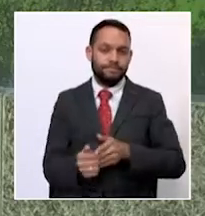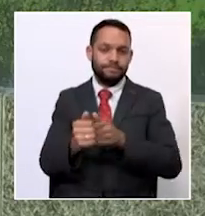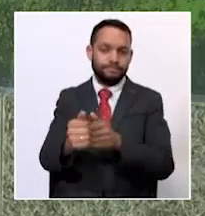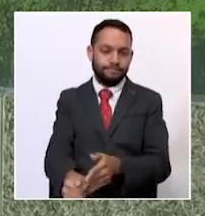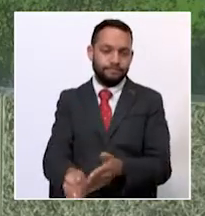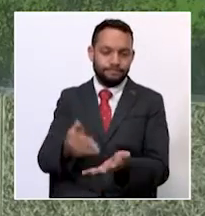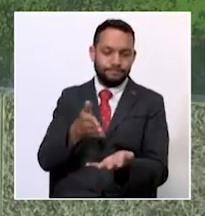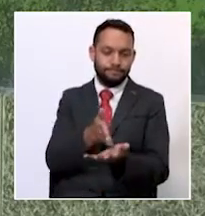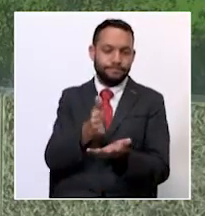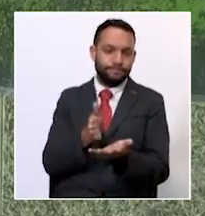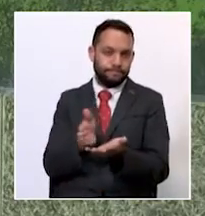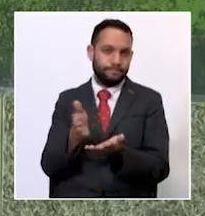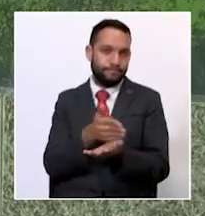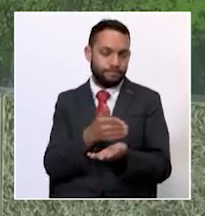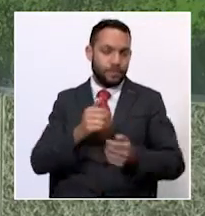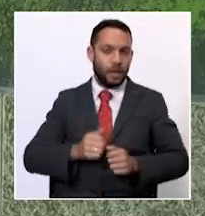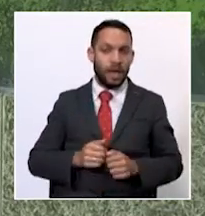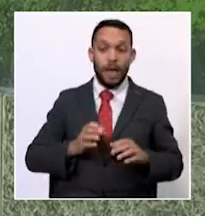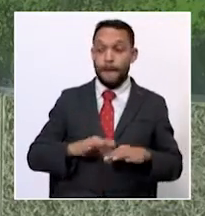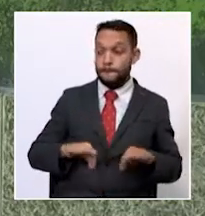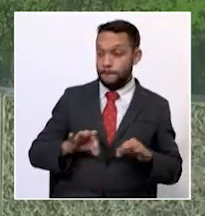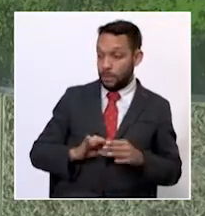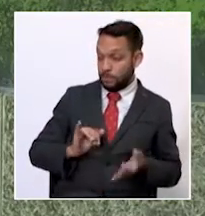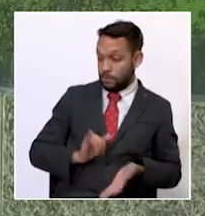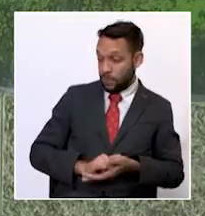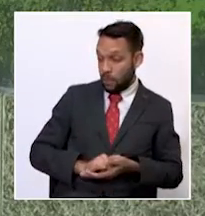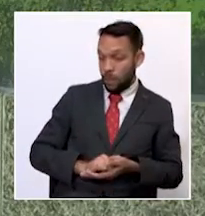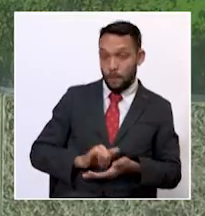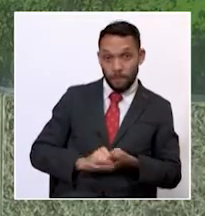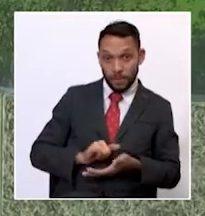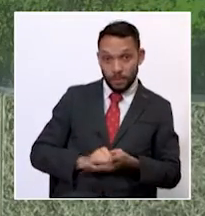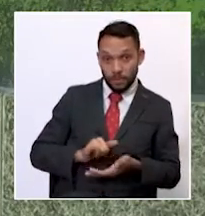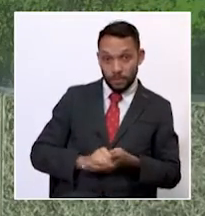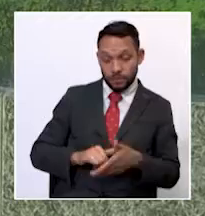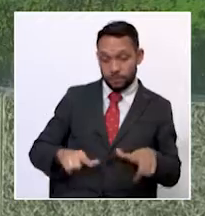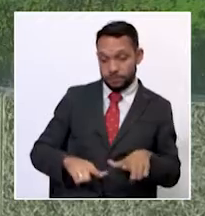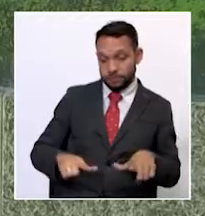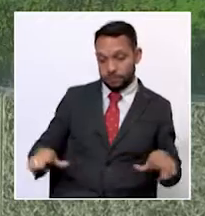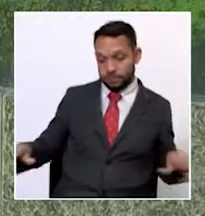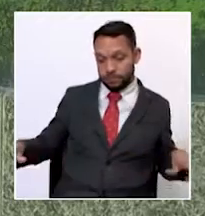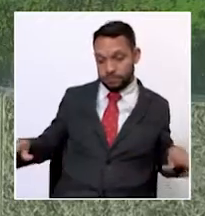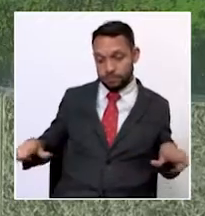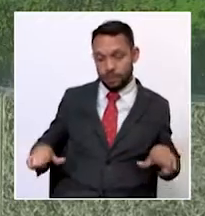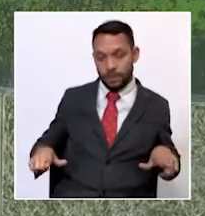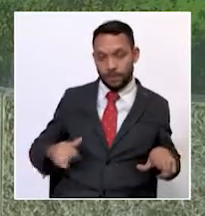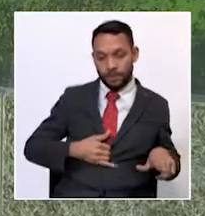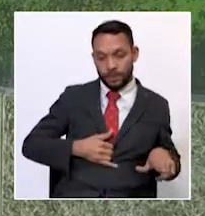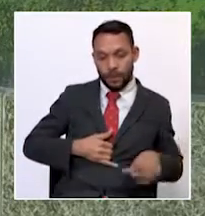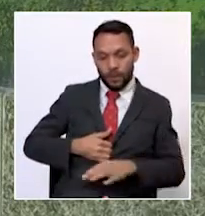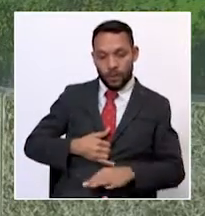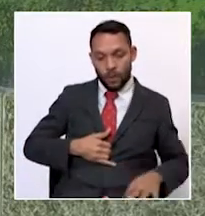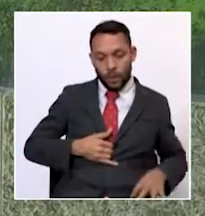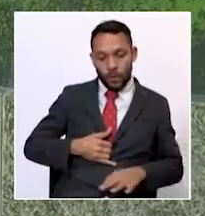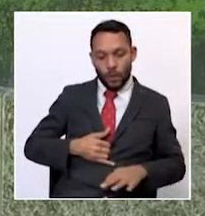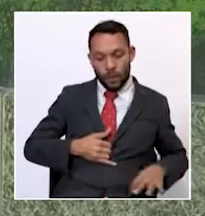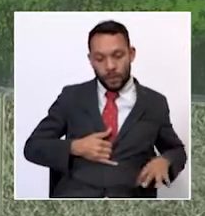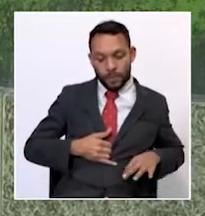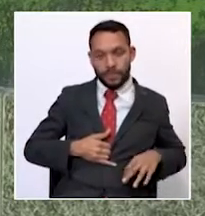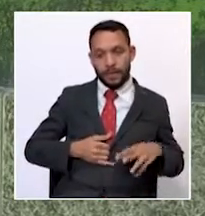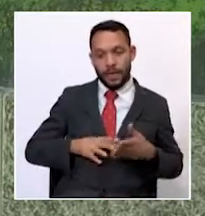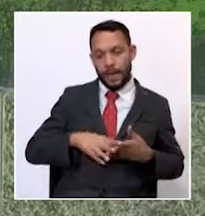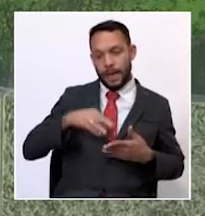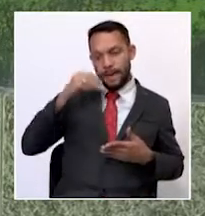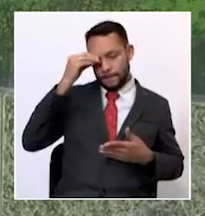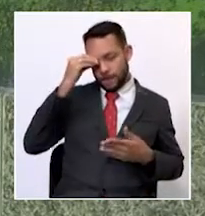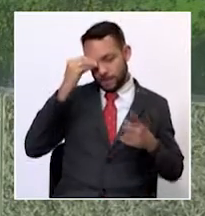enfermedad. Además el paciente en esto, como está en este momento, nuestro paciente de colon, está aprendiendo a entrar en procesos de